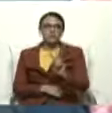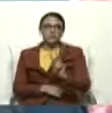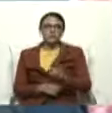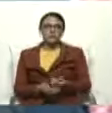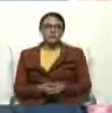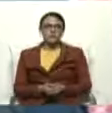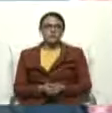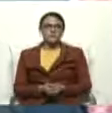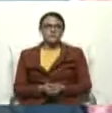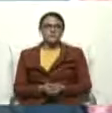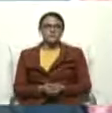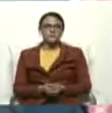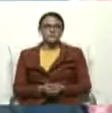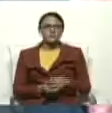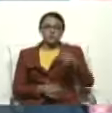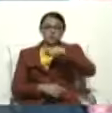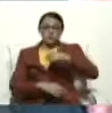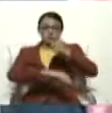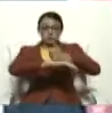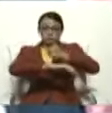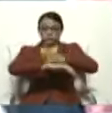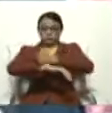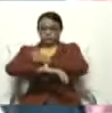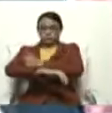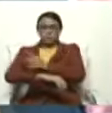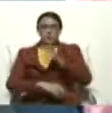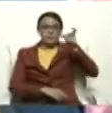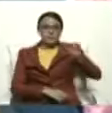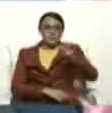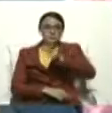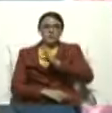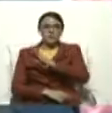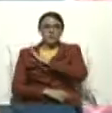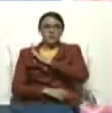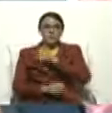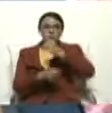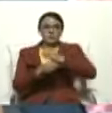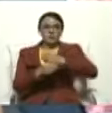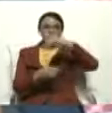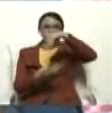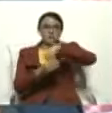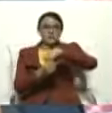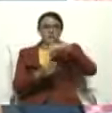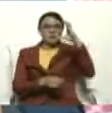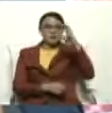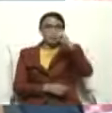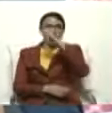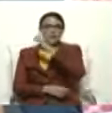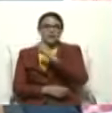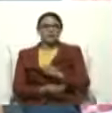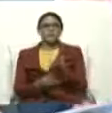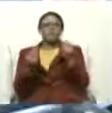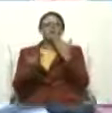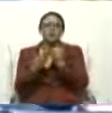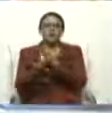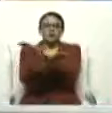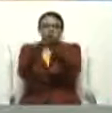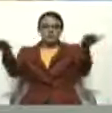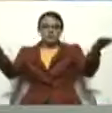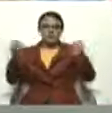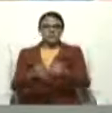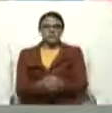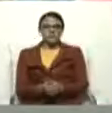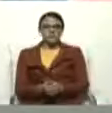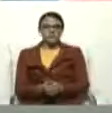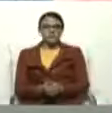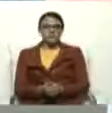Los rectores del Consejo Nacional Electoral. Muchas gracias. Bien,